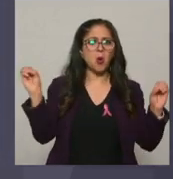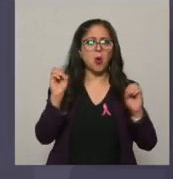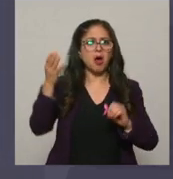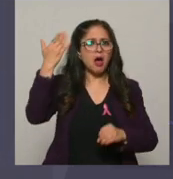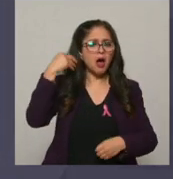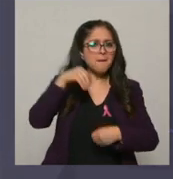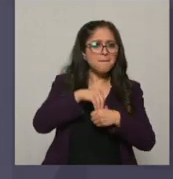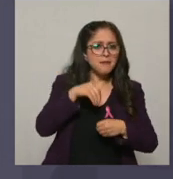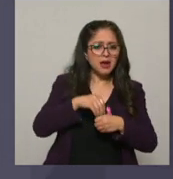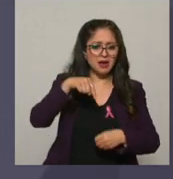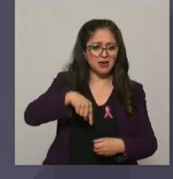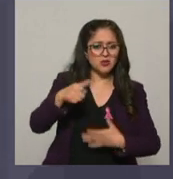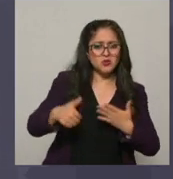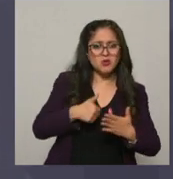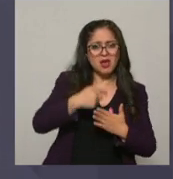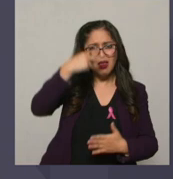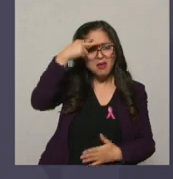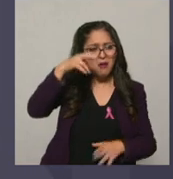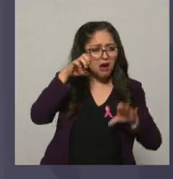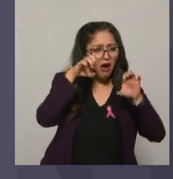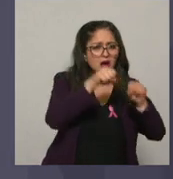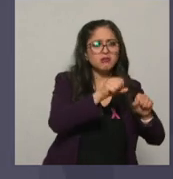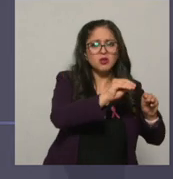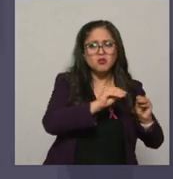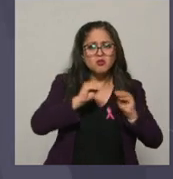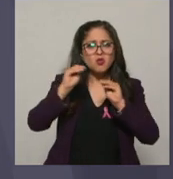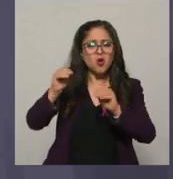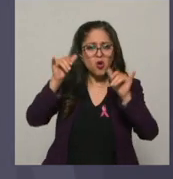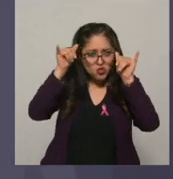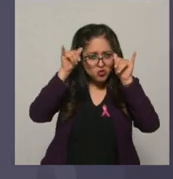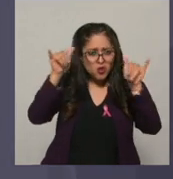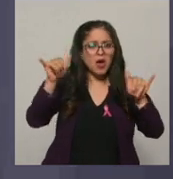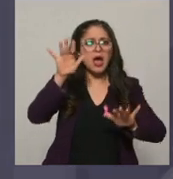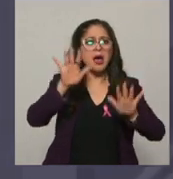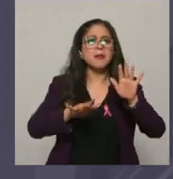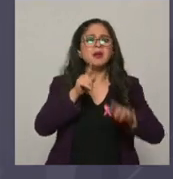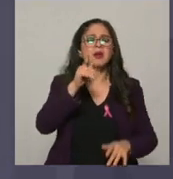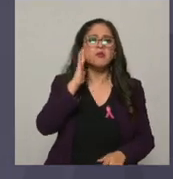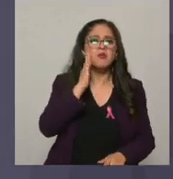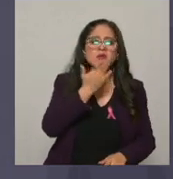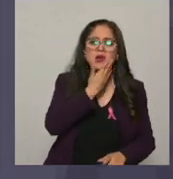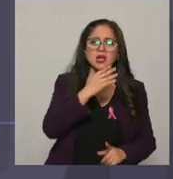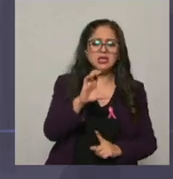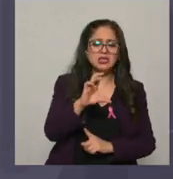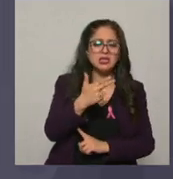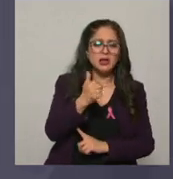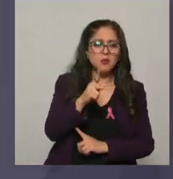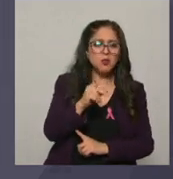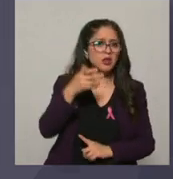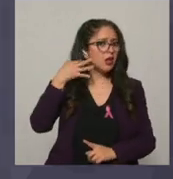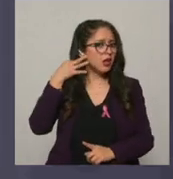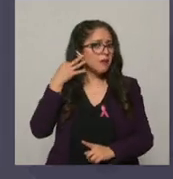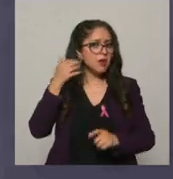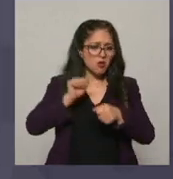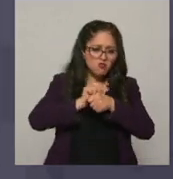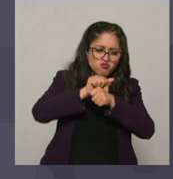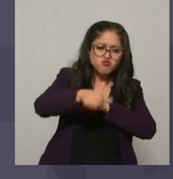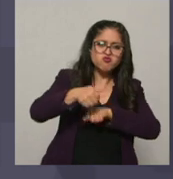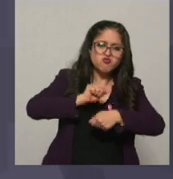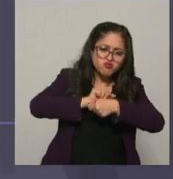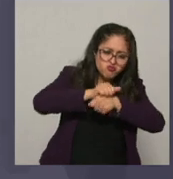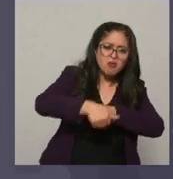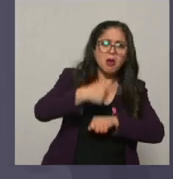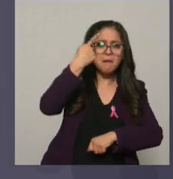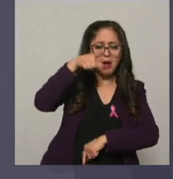perseguían en la Ciudad de México, que nos llevaban al toro, que nos ponían chapopote en los glúteos, nos cortaban el pelo a rapa, según ellos, para que se nos quitara